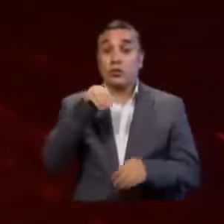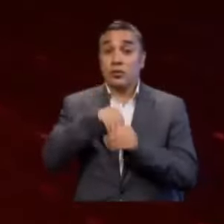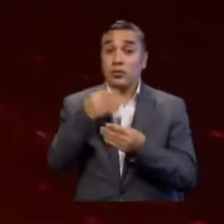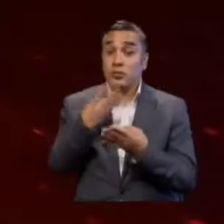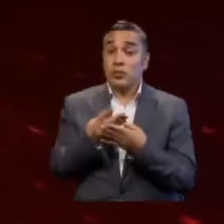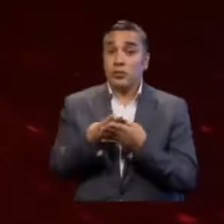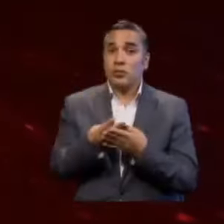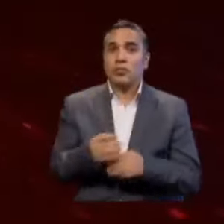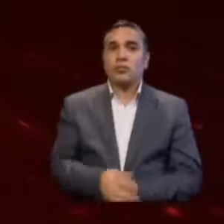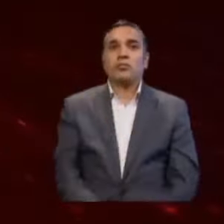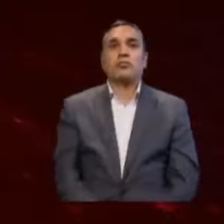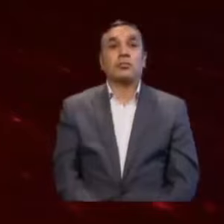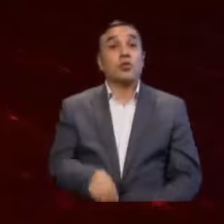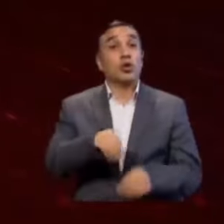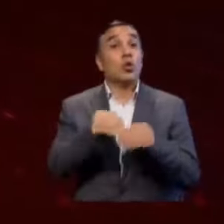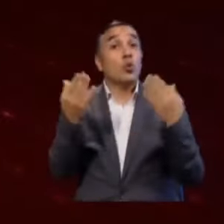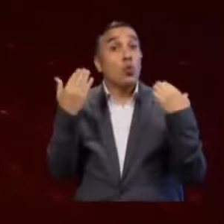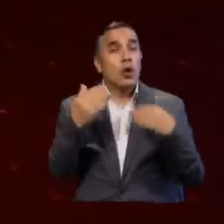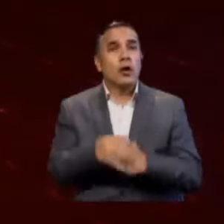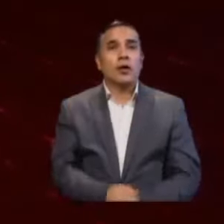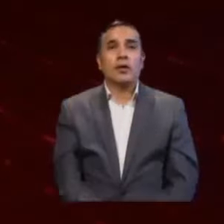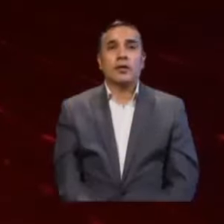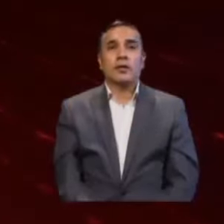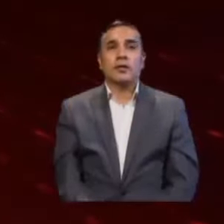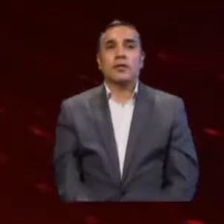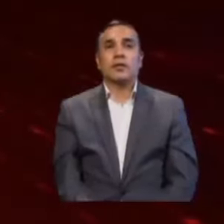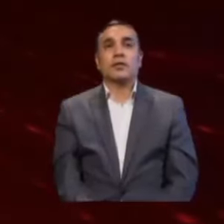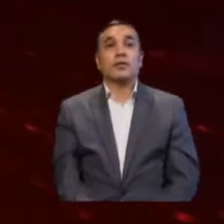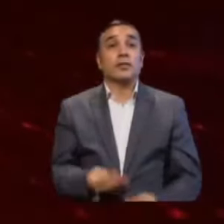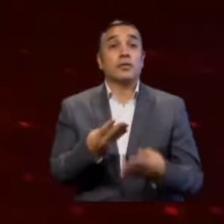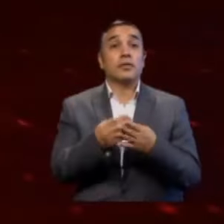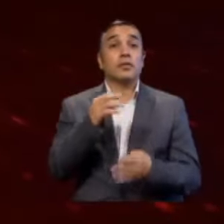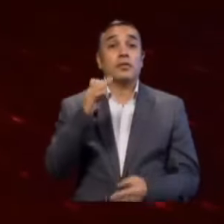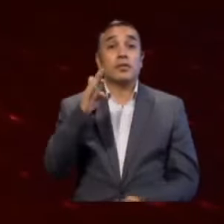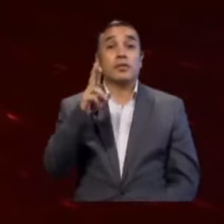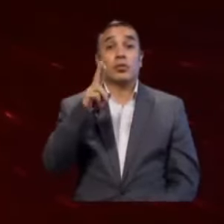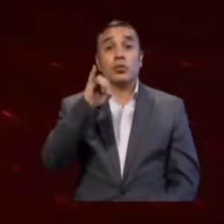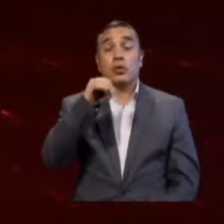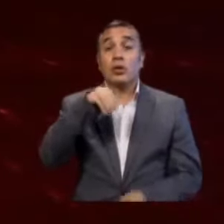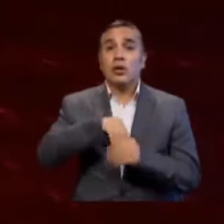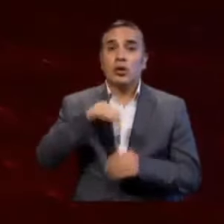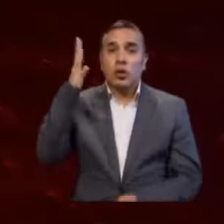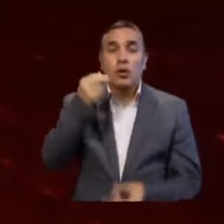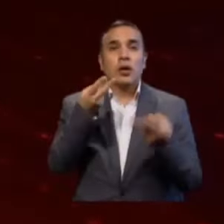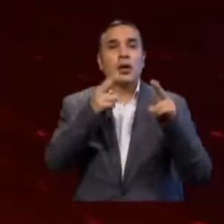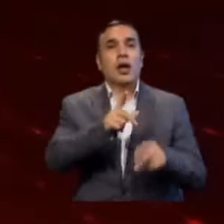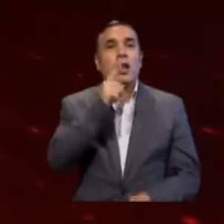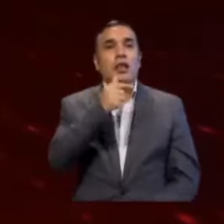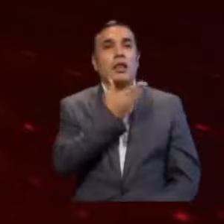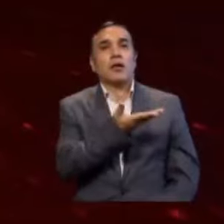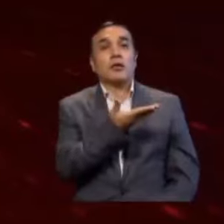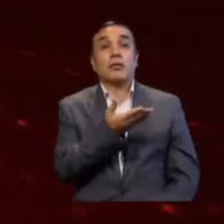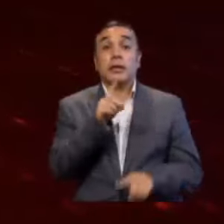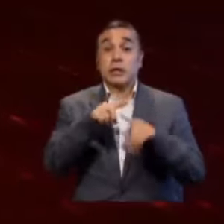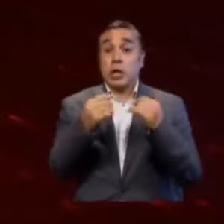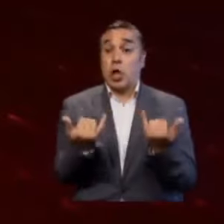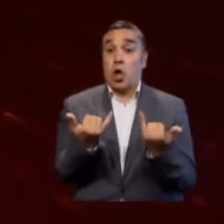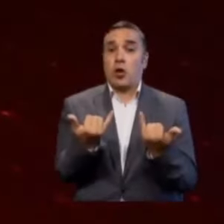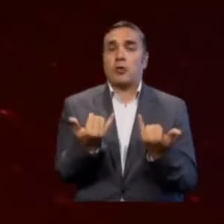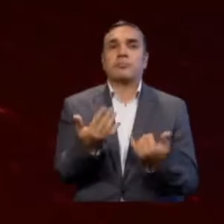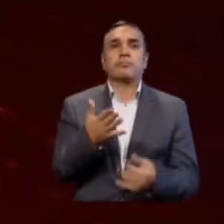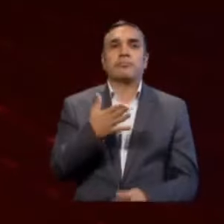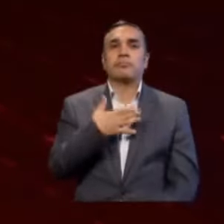penitenciaría del Litoral, acá en Guayaquil, en la cárcel de Turi, allá en Cuenca, y también en La Tacunga, donde al momento